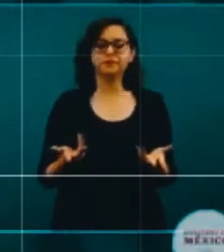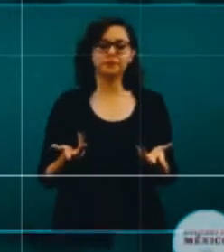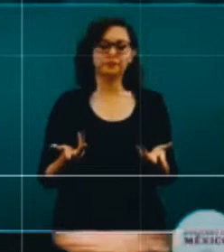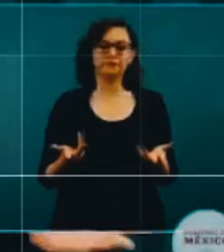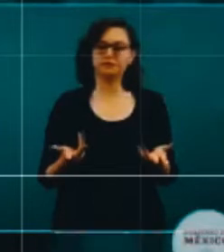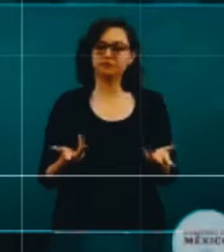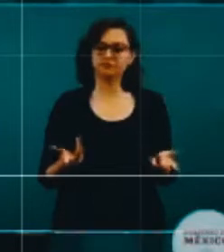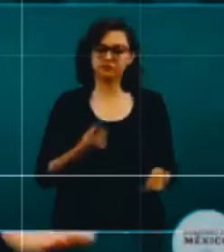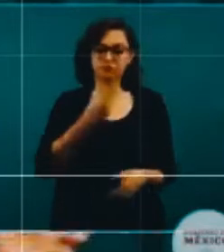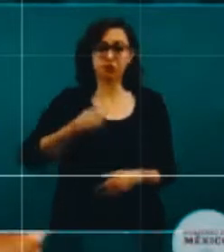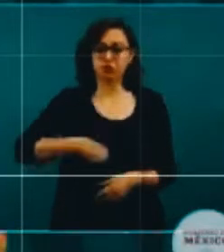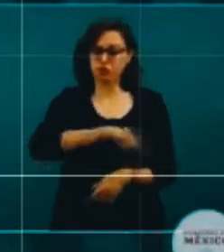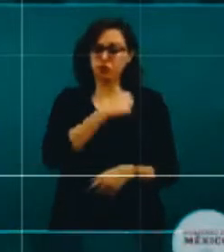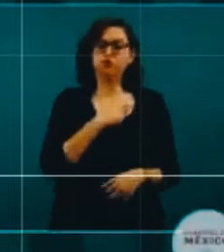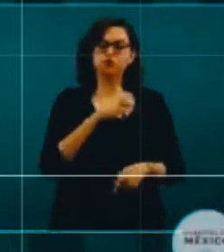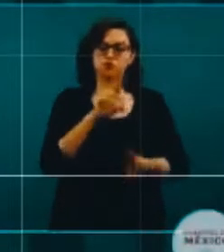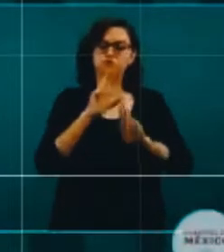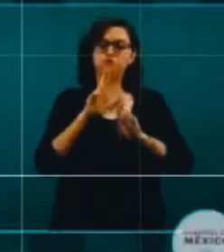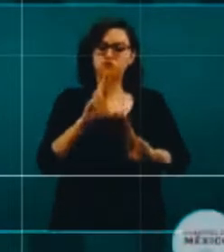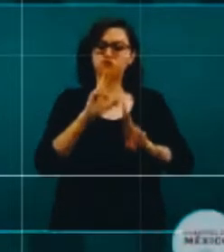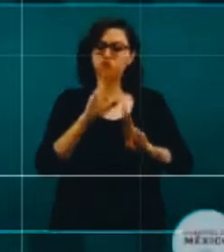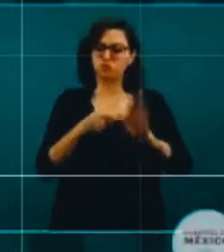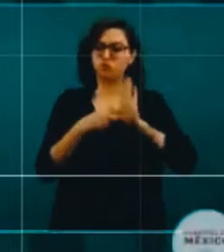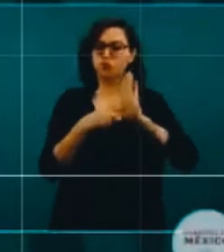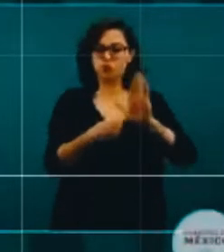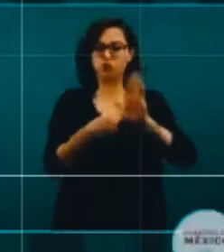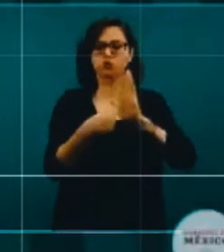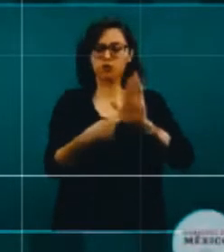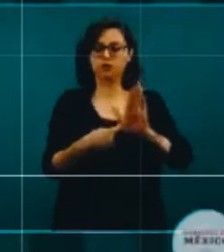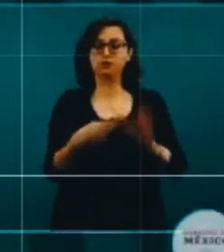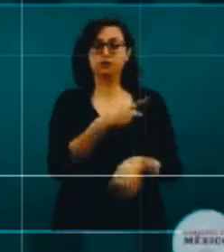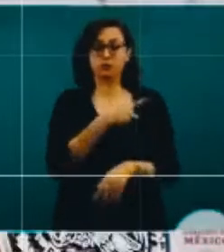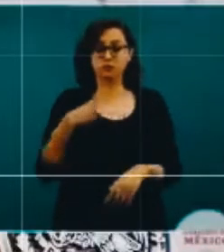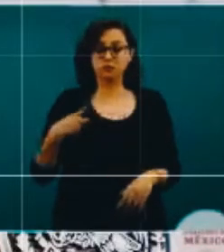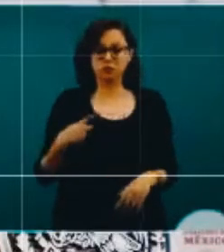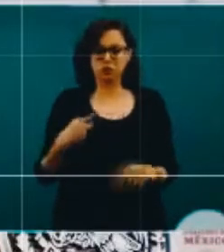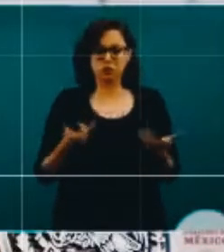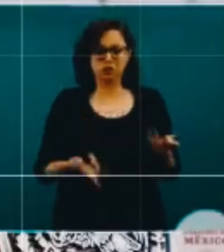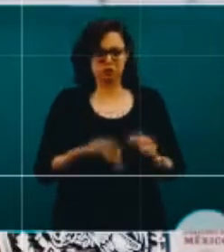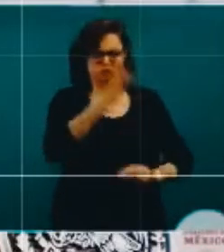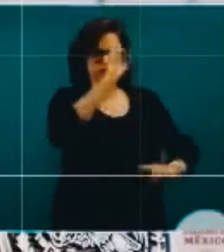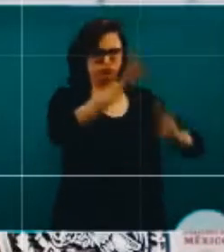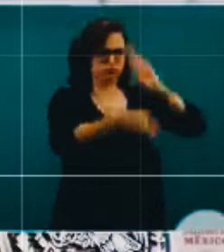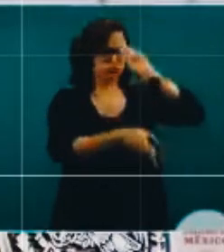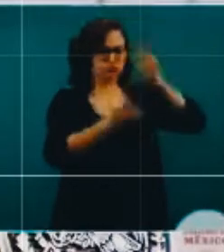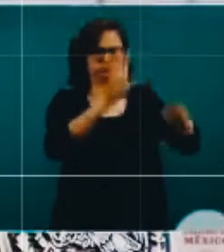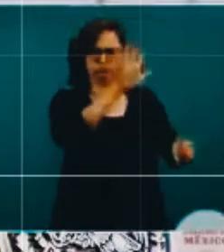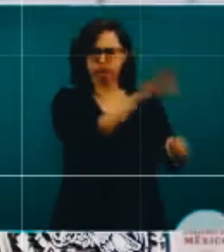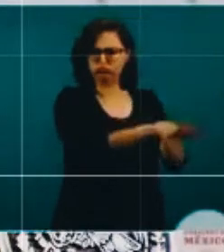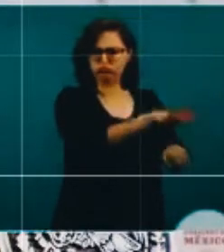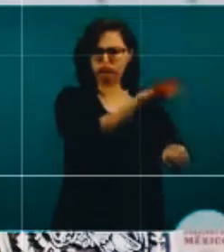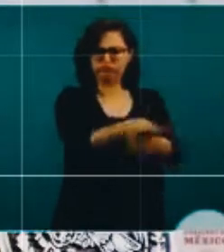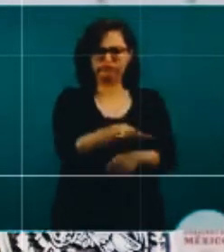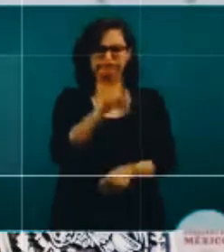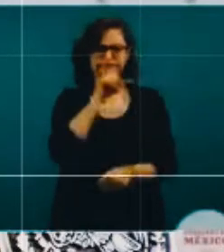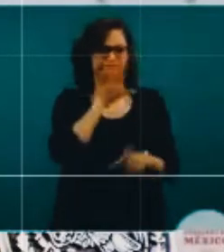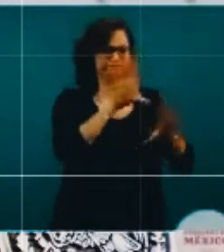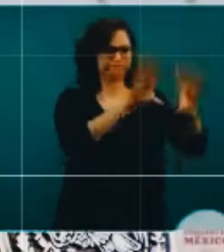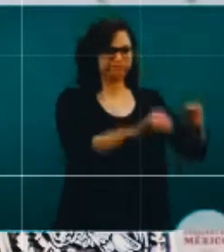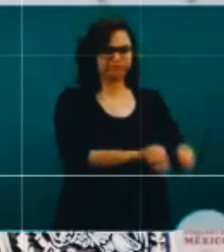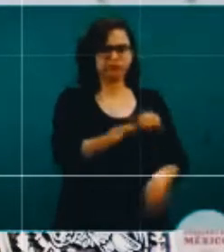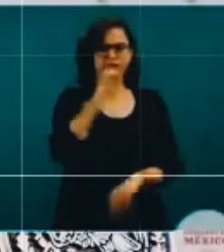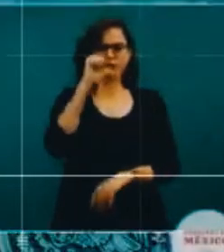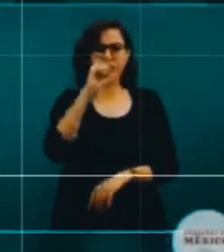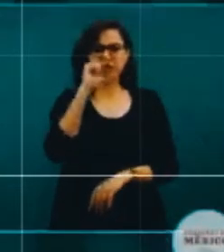tenemos que decir nosotros algo, no prohibir, no censurar, pero sí